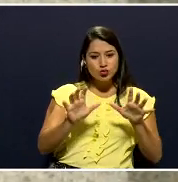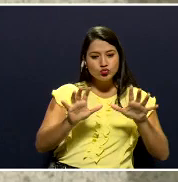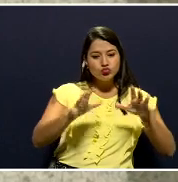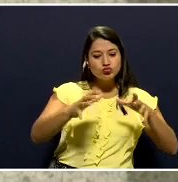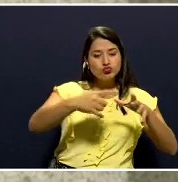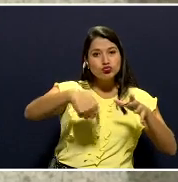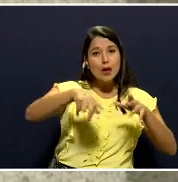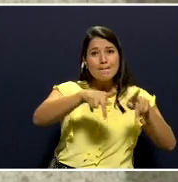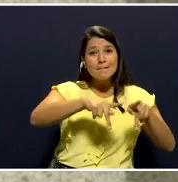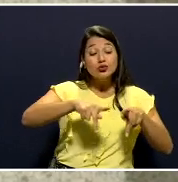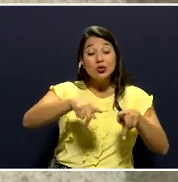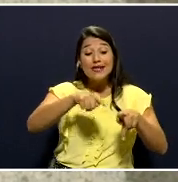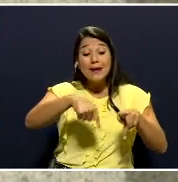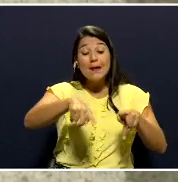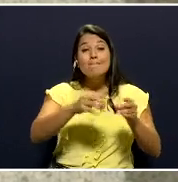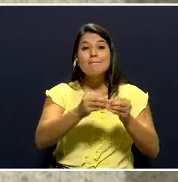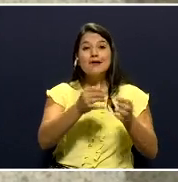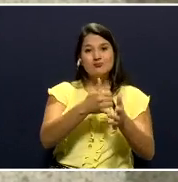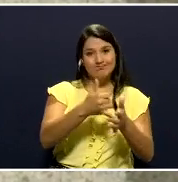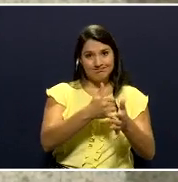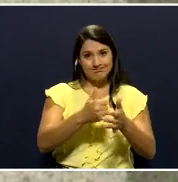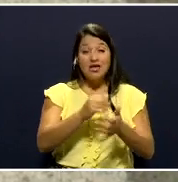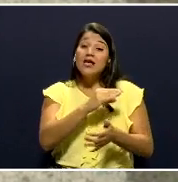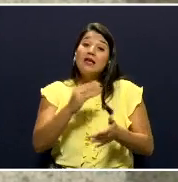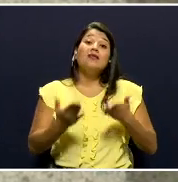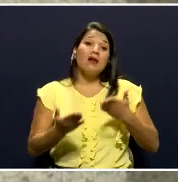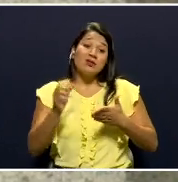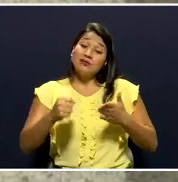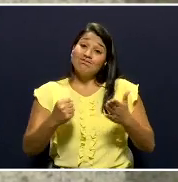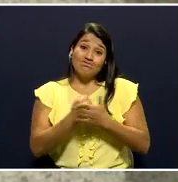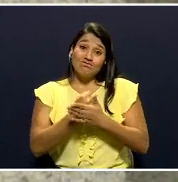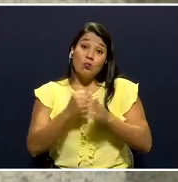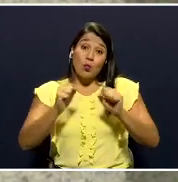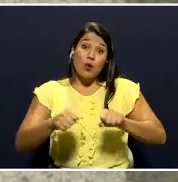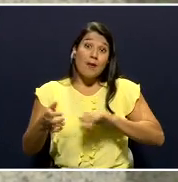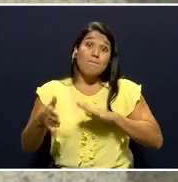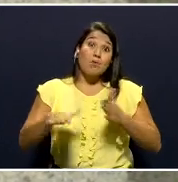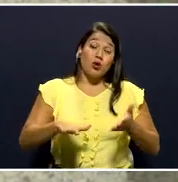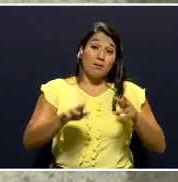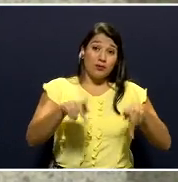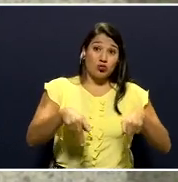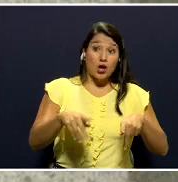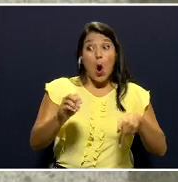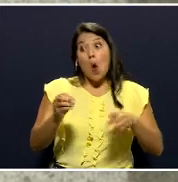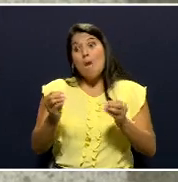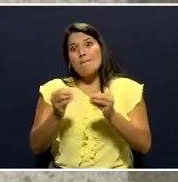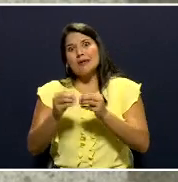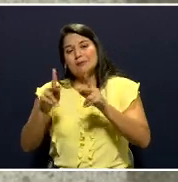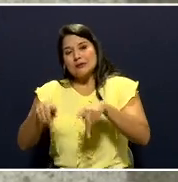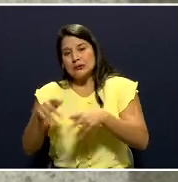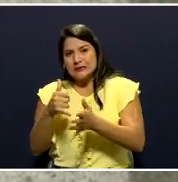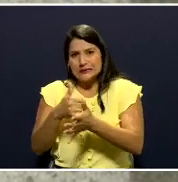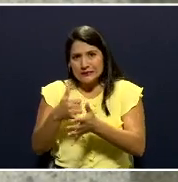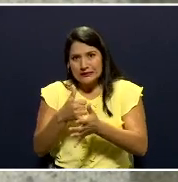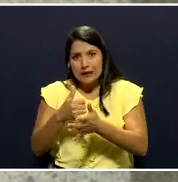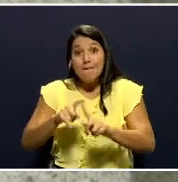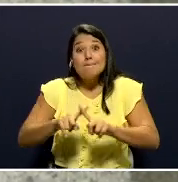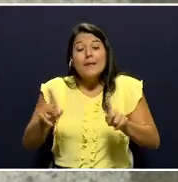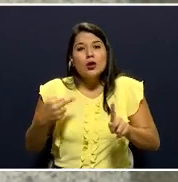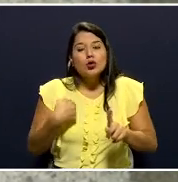más casos graves, vamos a tener lamentablemente fallecimientos, pero podemos hacer y minimizar ese